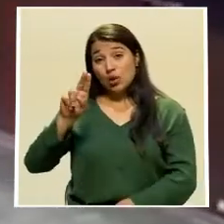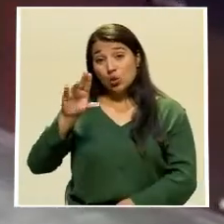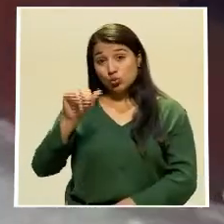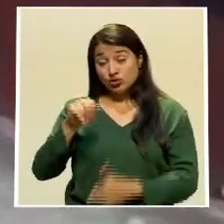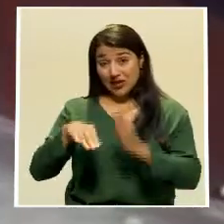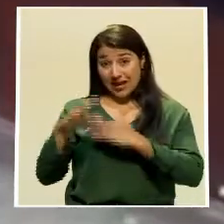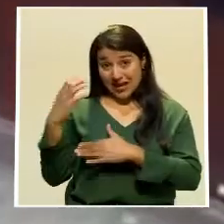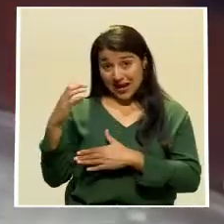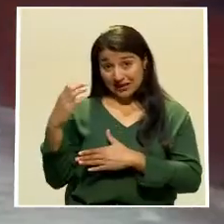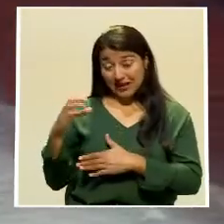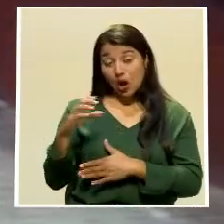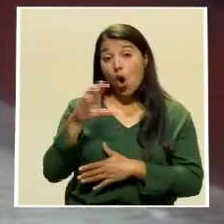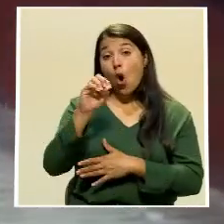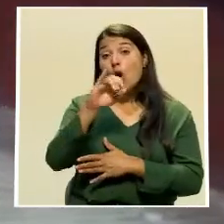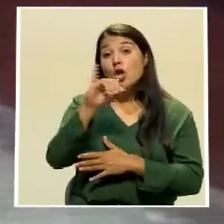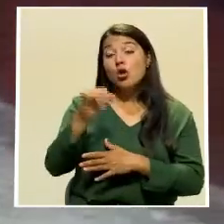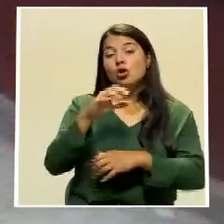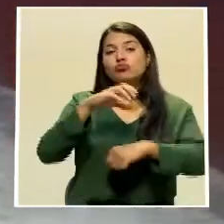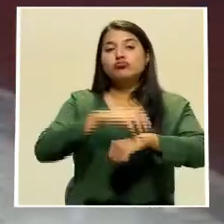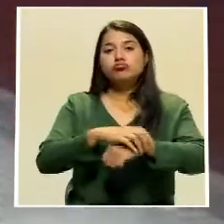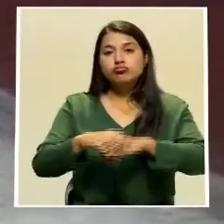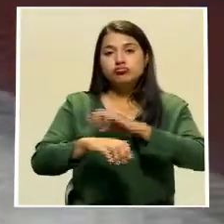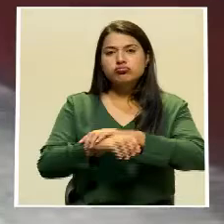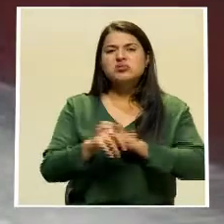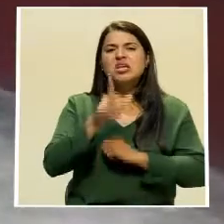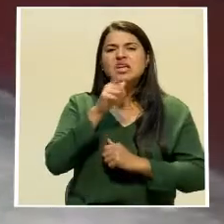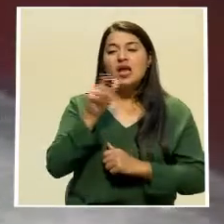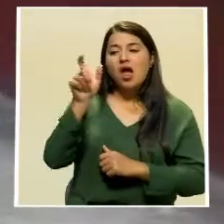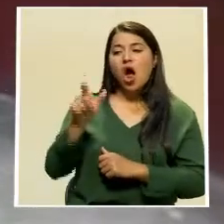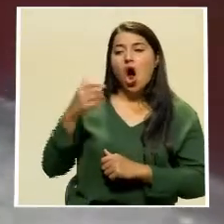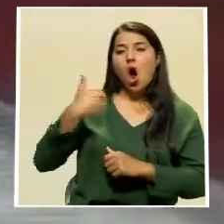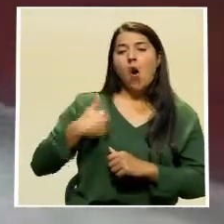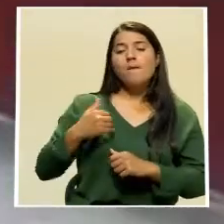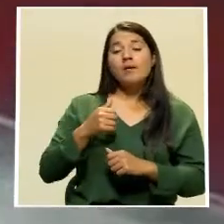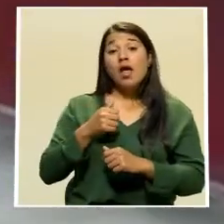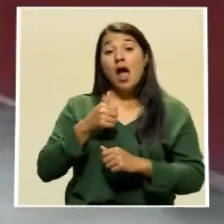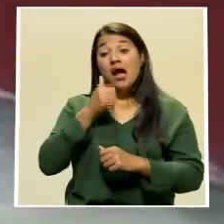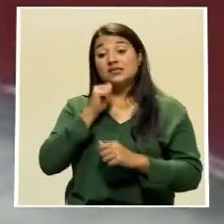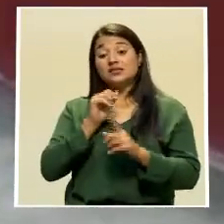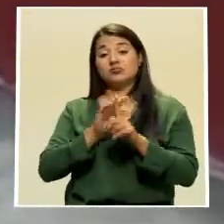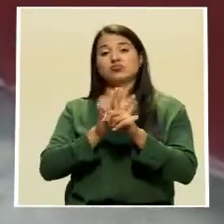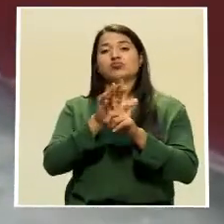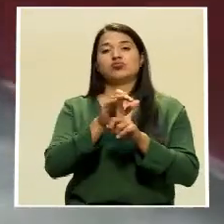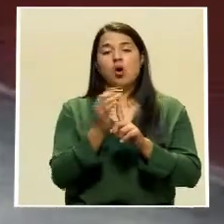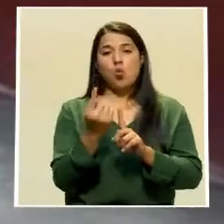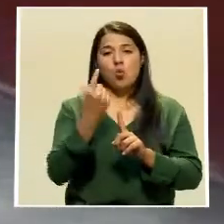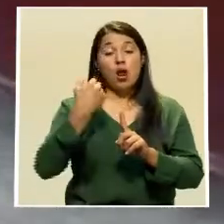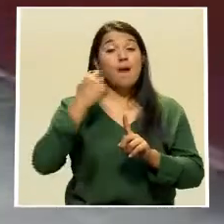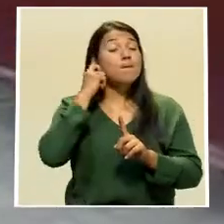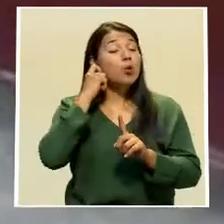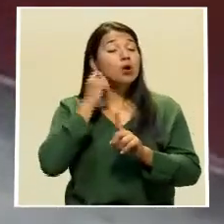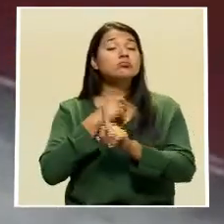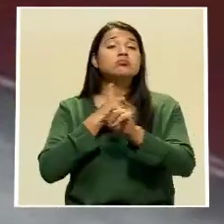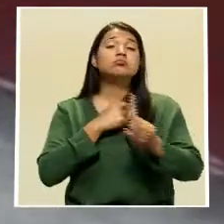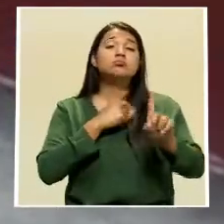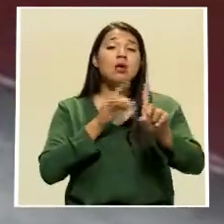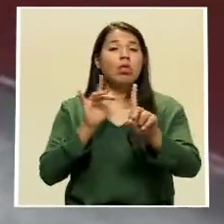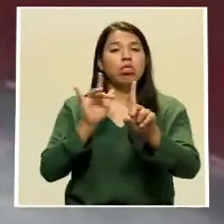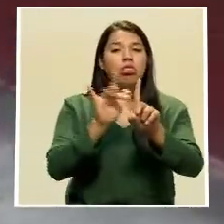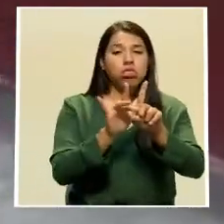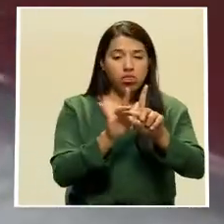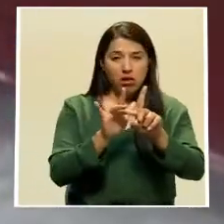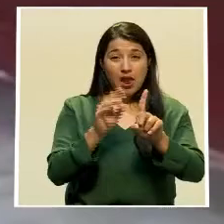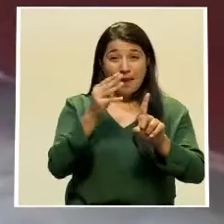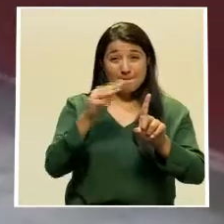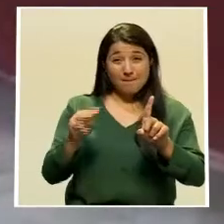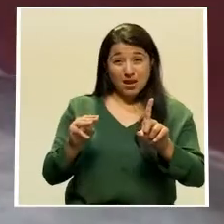de investigación judicial detuvo al hombre que abusó sexualmente de una mujer que caminaba en el centro de esa provincia este miércoles